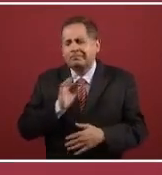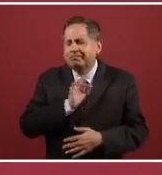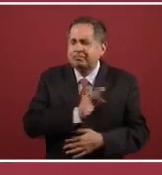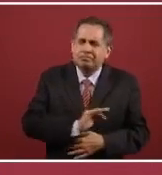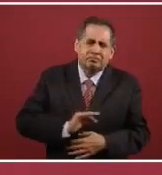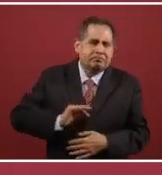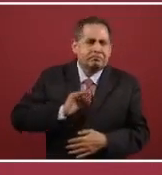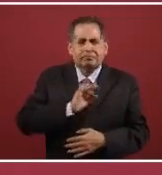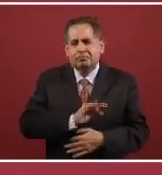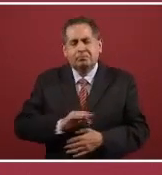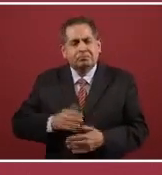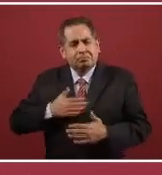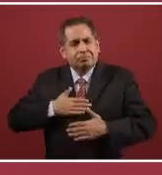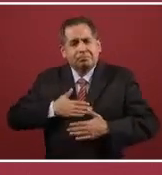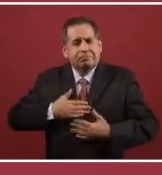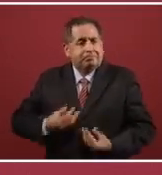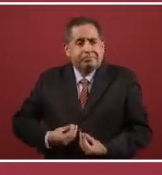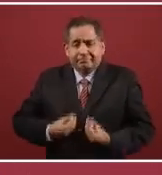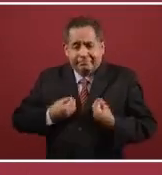felices de mi vida,